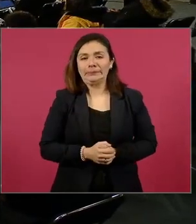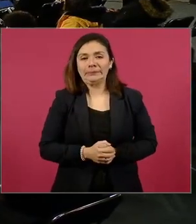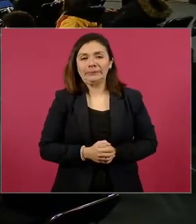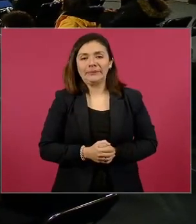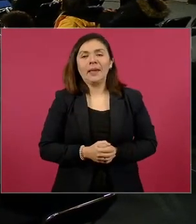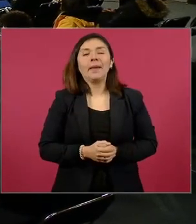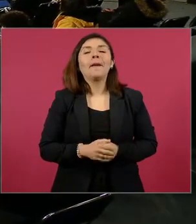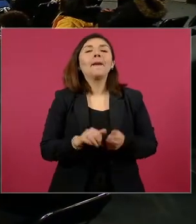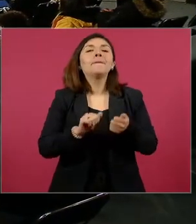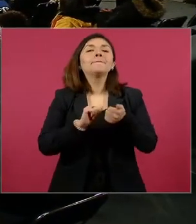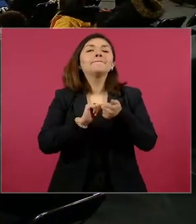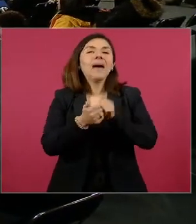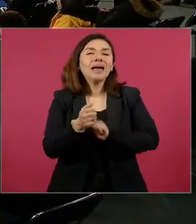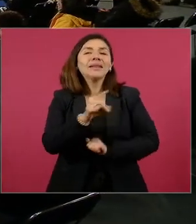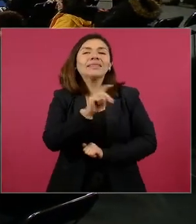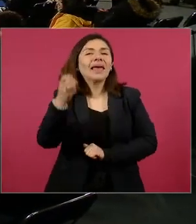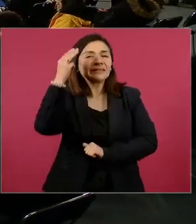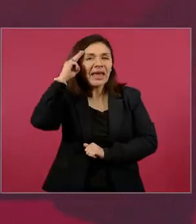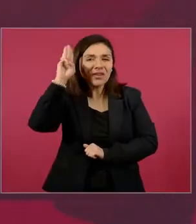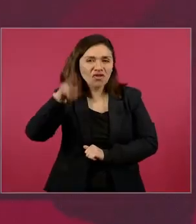Pan de señora, pues.